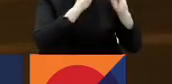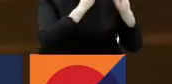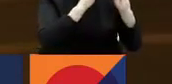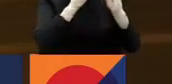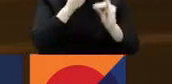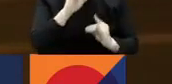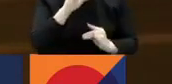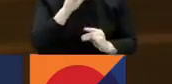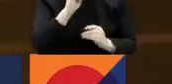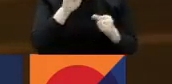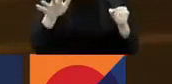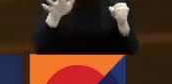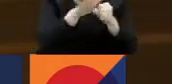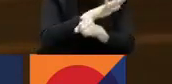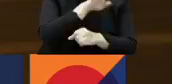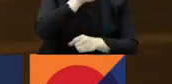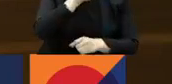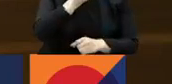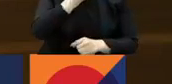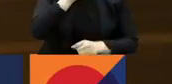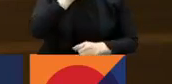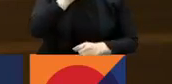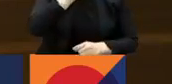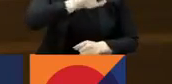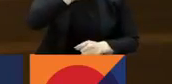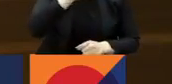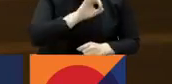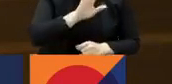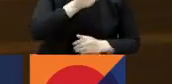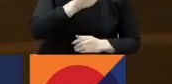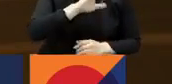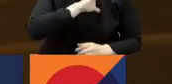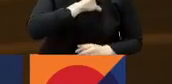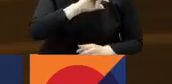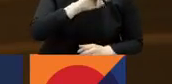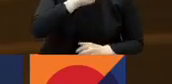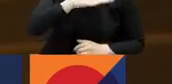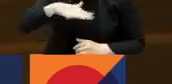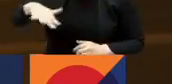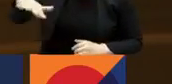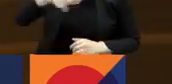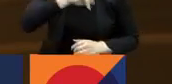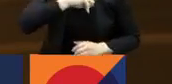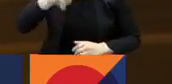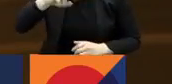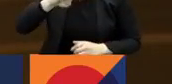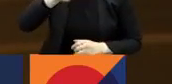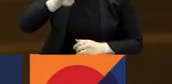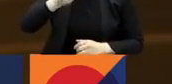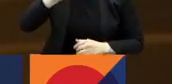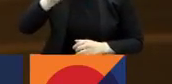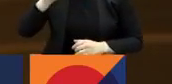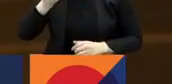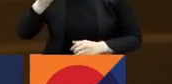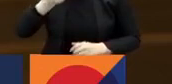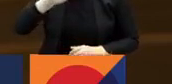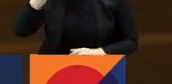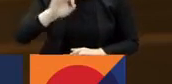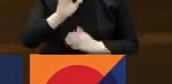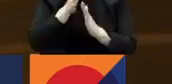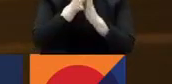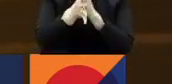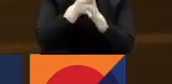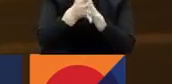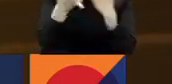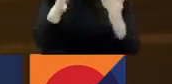se llegó al 90.6% y a nivel regional del 88.1%. Información a esta hora de la noche en el sur de la